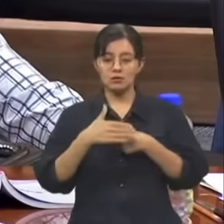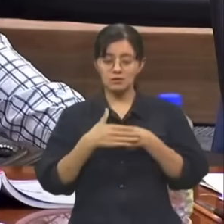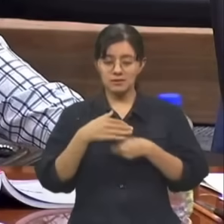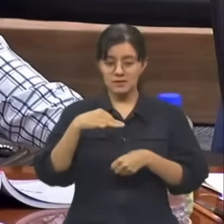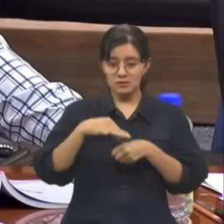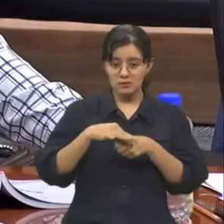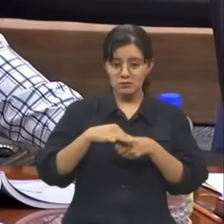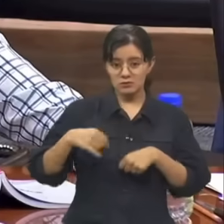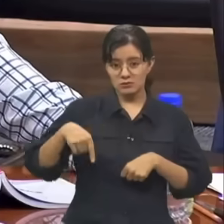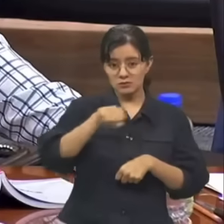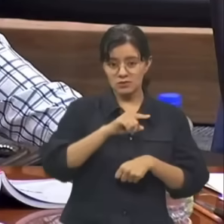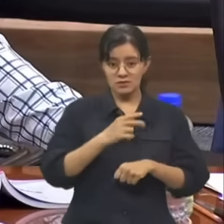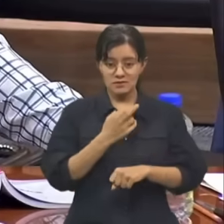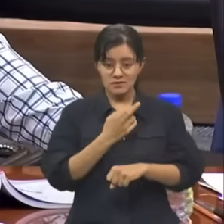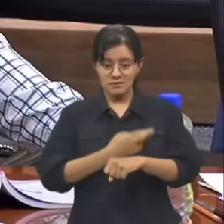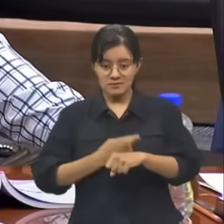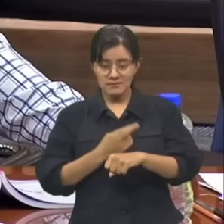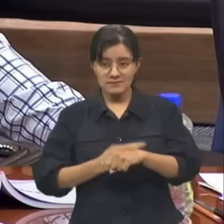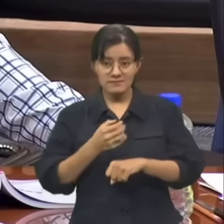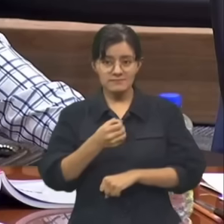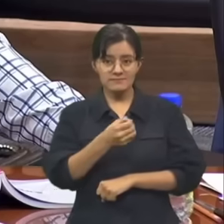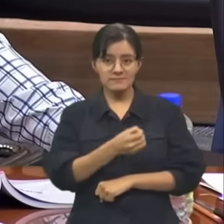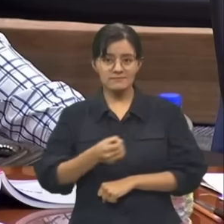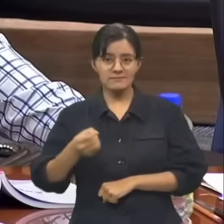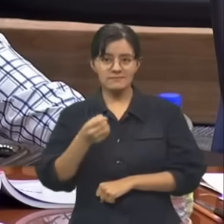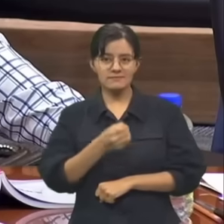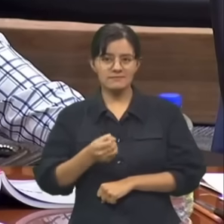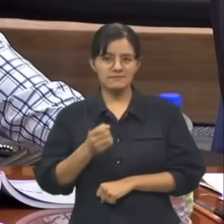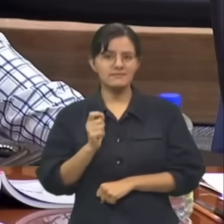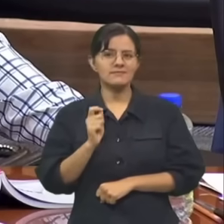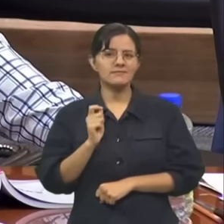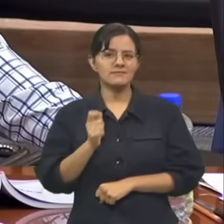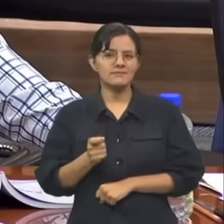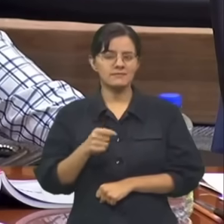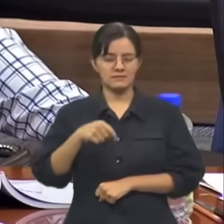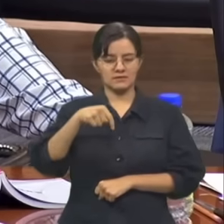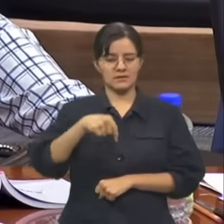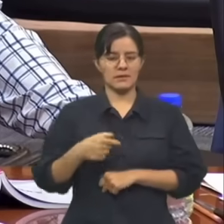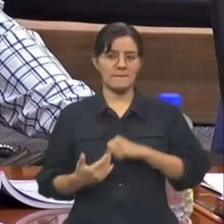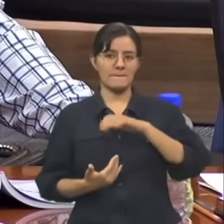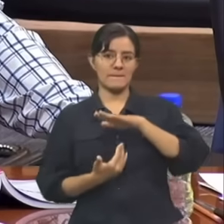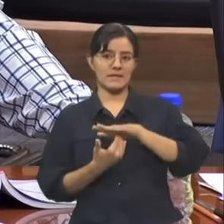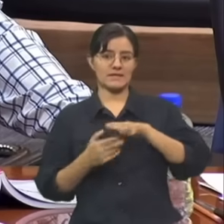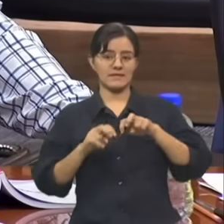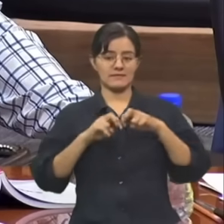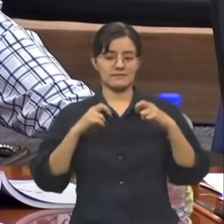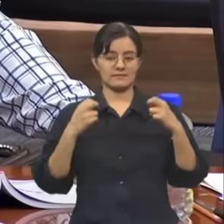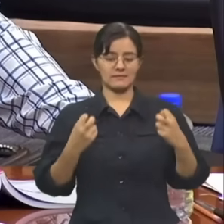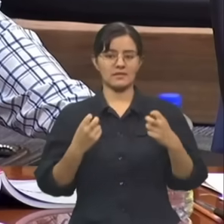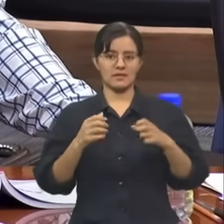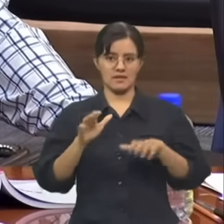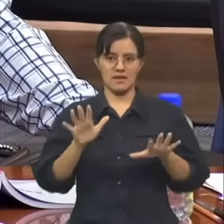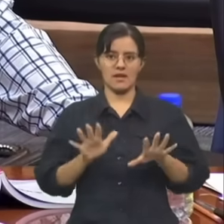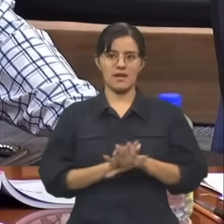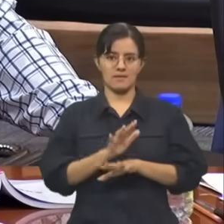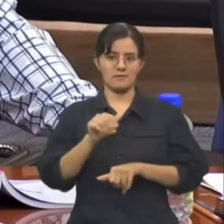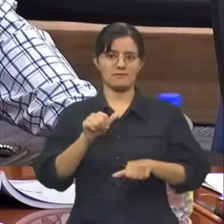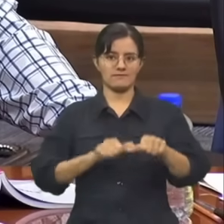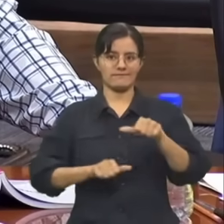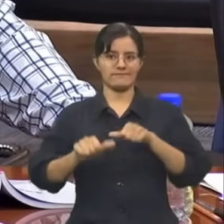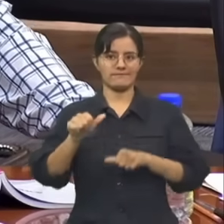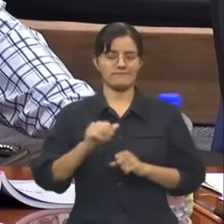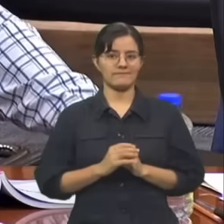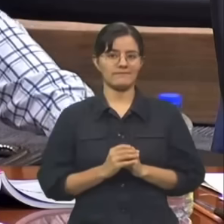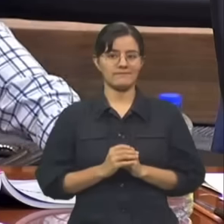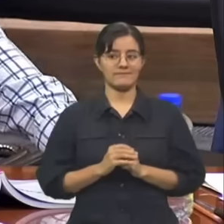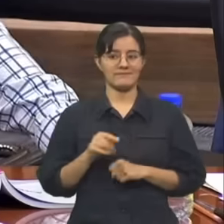organicen sea la elección para sustituir a esta mesa si es que morena cumple su palabra como